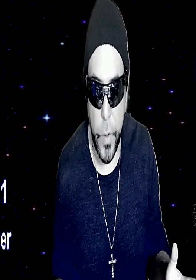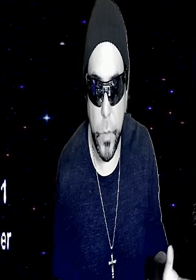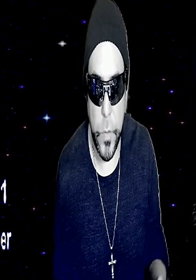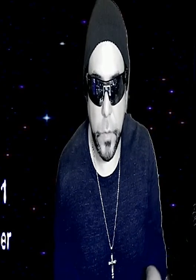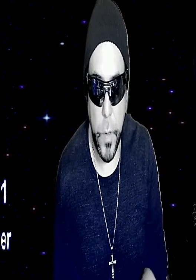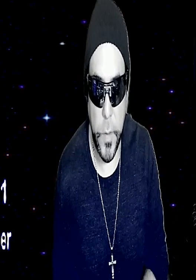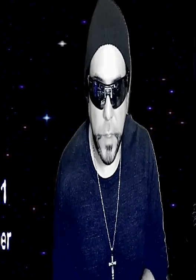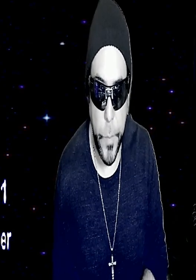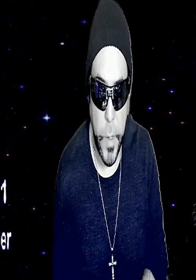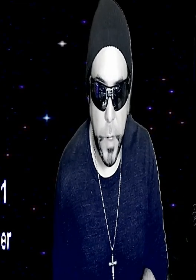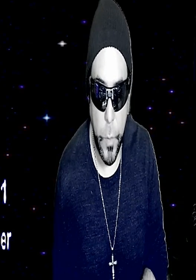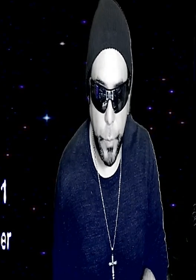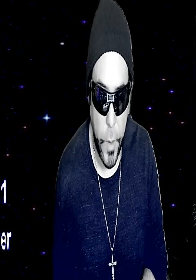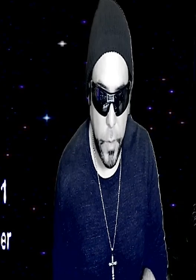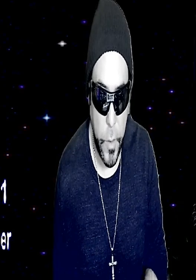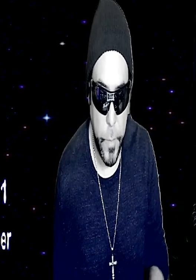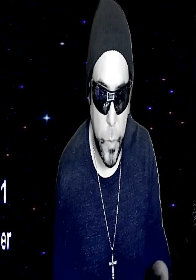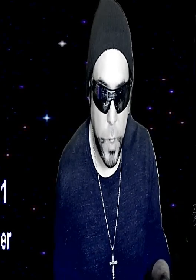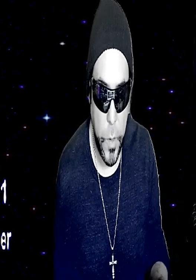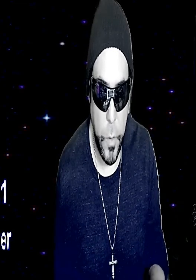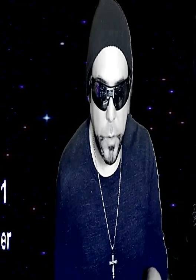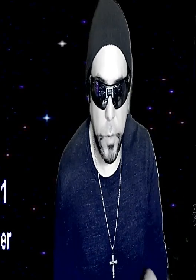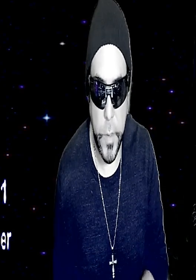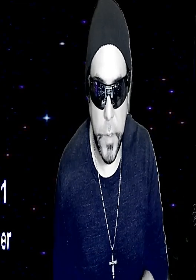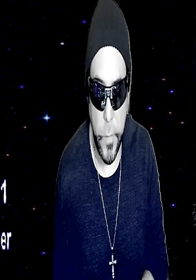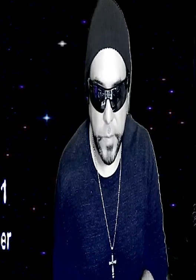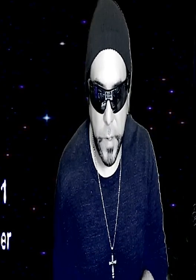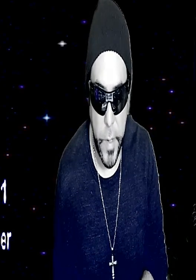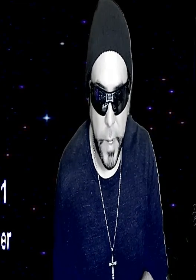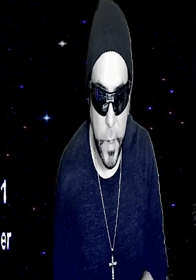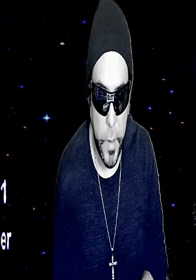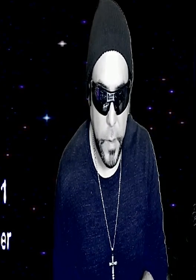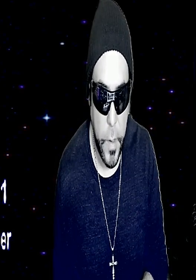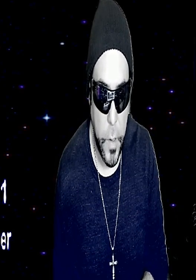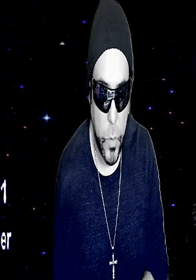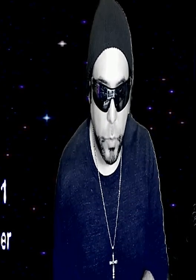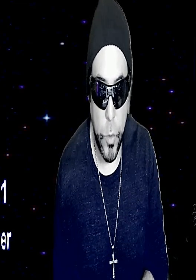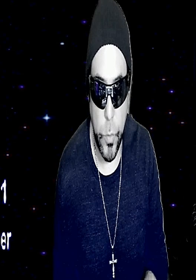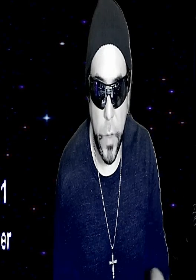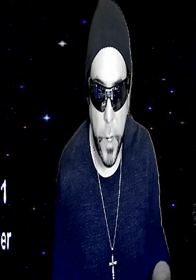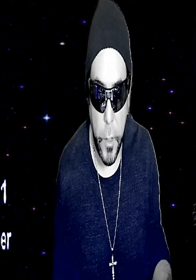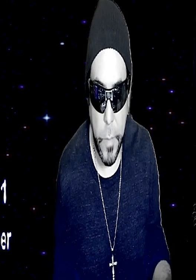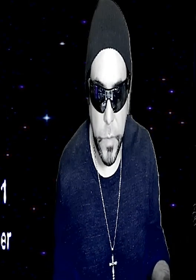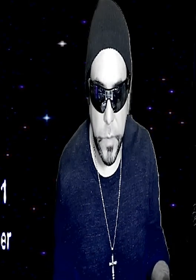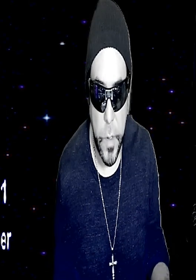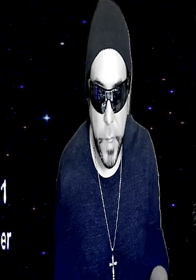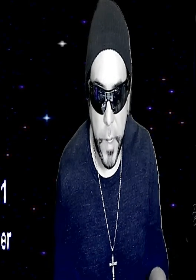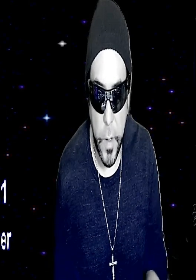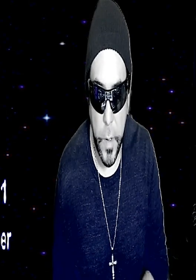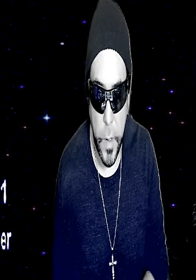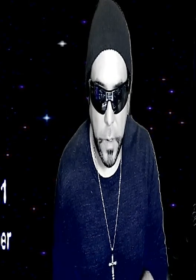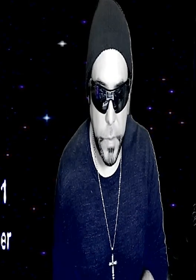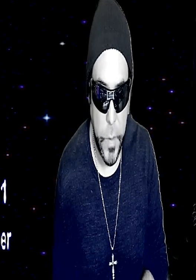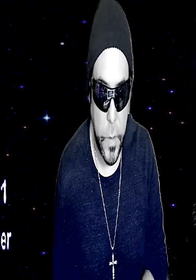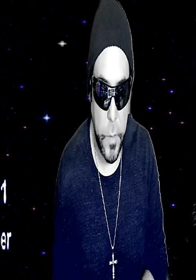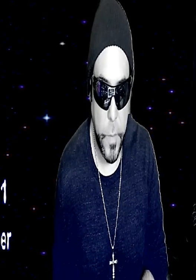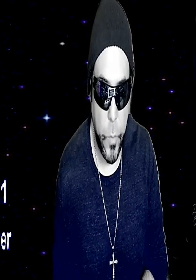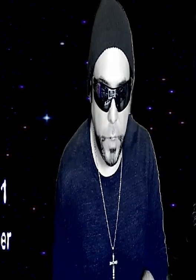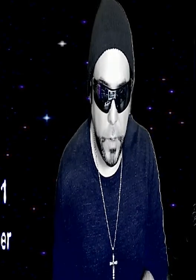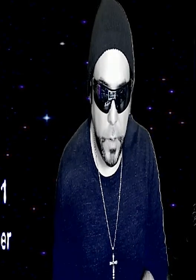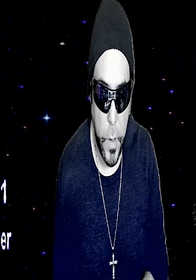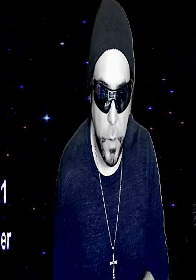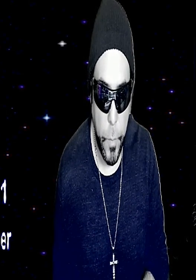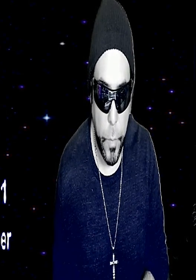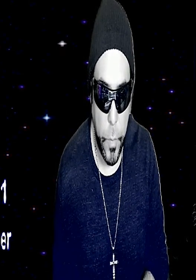La verdad, amigos, ahora que se termine el gobierno de Andrés Manuel, yo creo que se le va a extrañar. Todos los ciudadanos vamos a extrañar al presidente